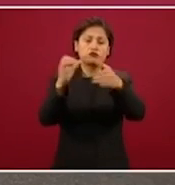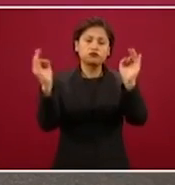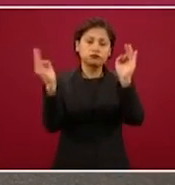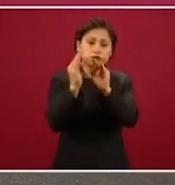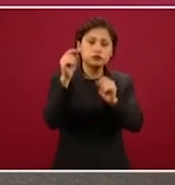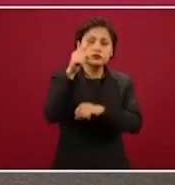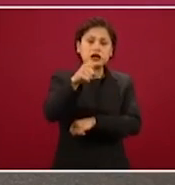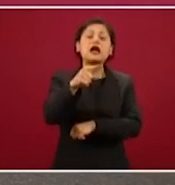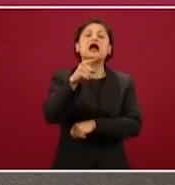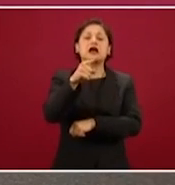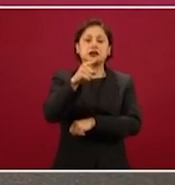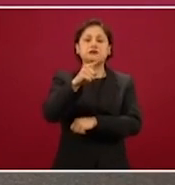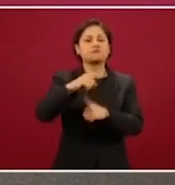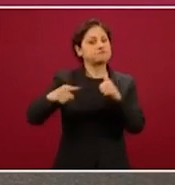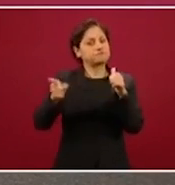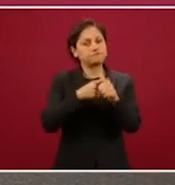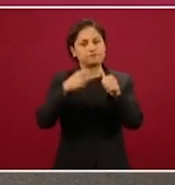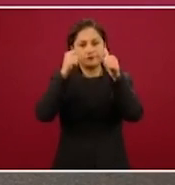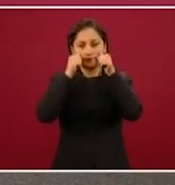Y vamos avanzando,